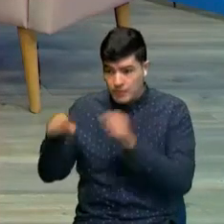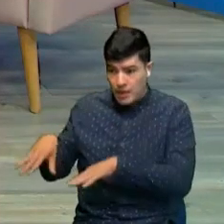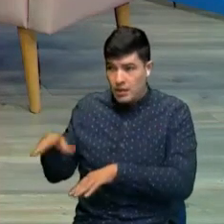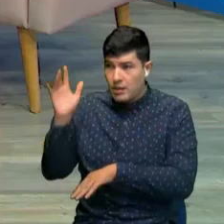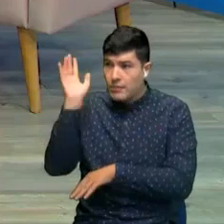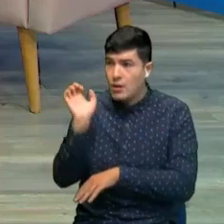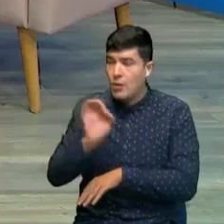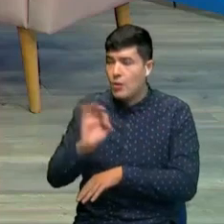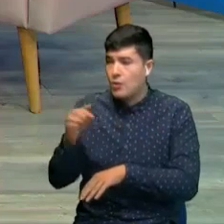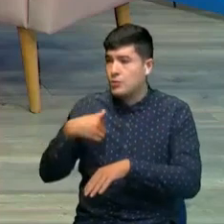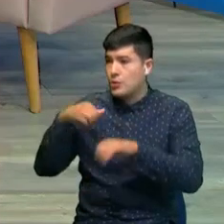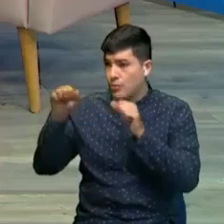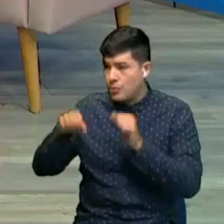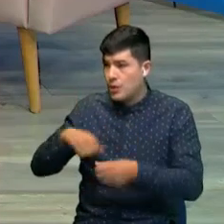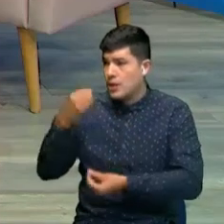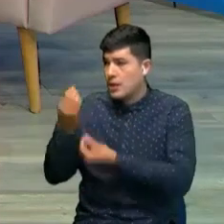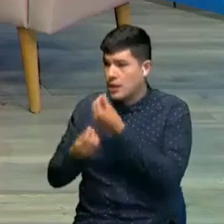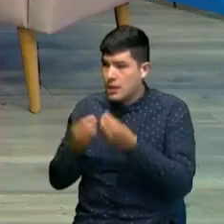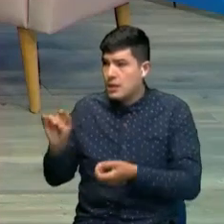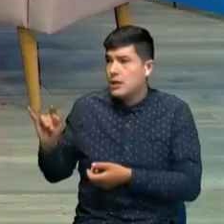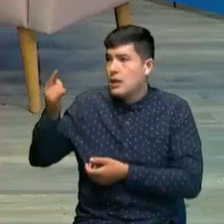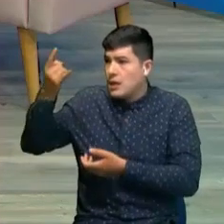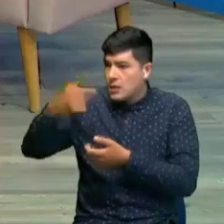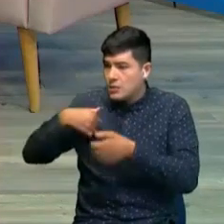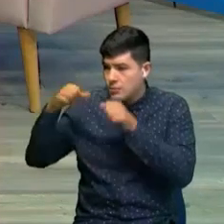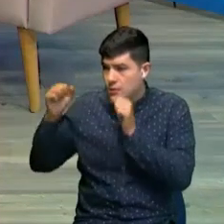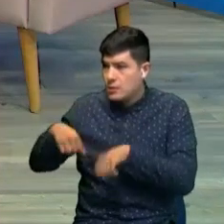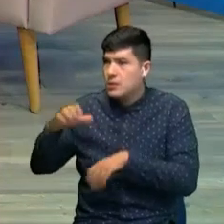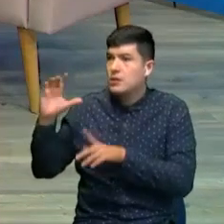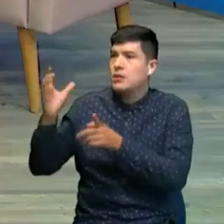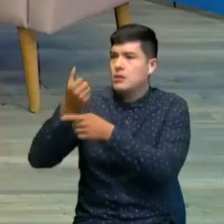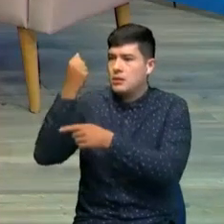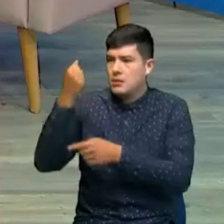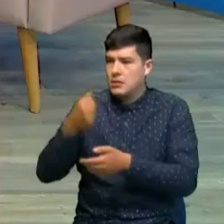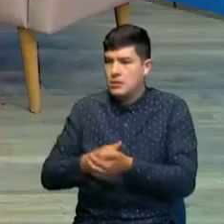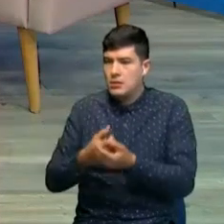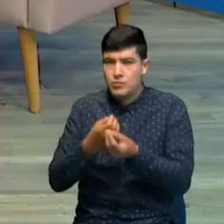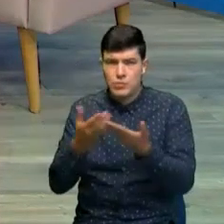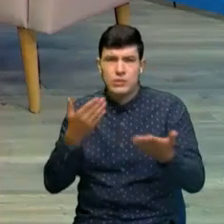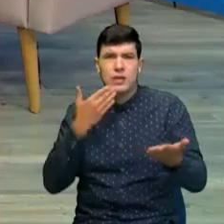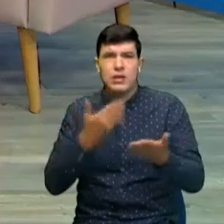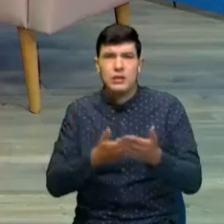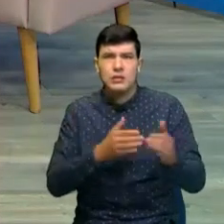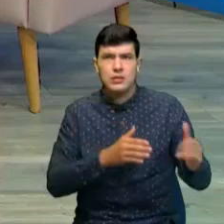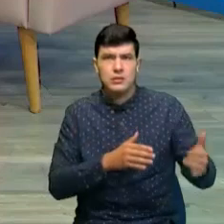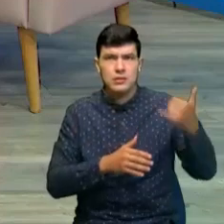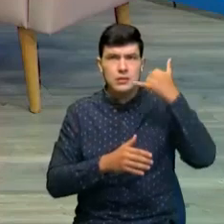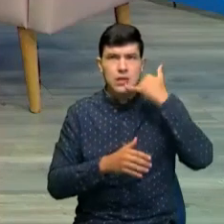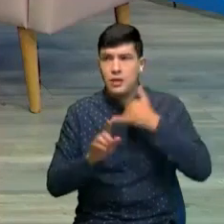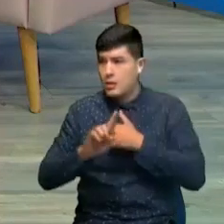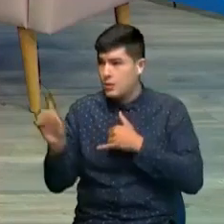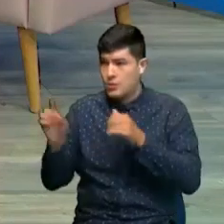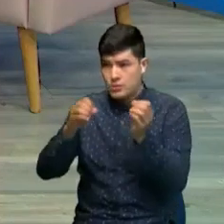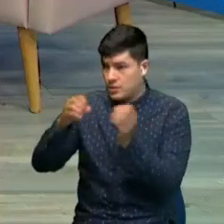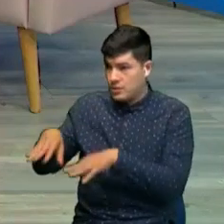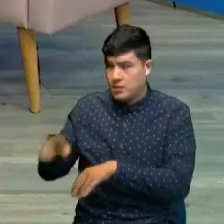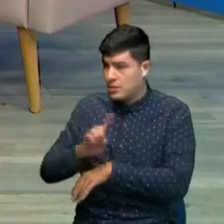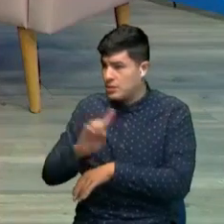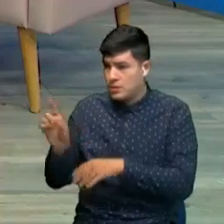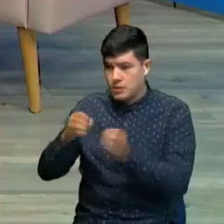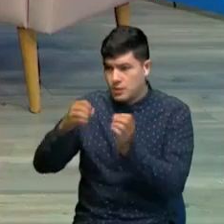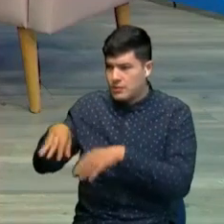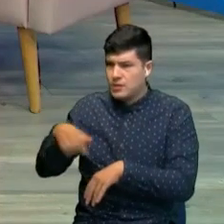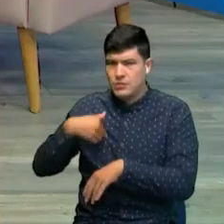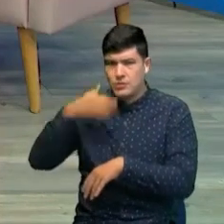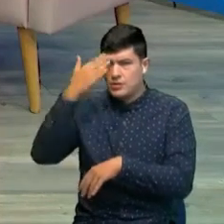o podría hacer como algo para poder obtenerla? Daniel, muchísimas gracias. No, no se pierde, no, abogado. Se requiere, no sabía